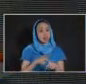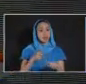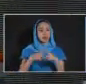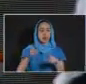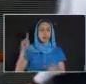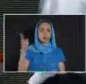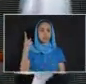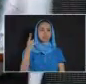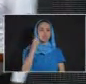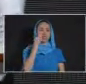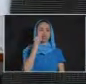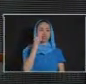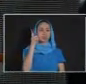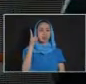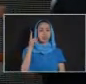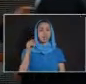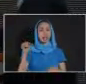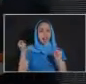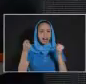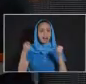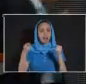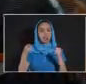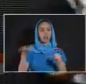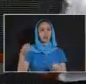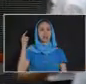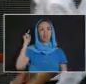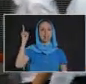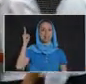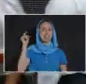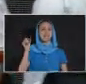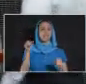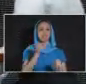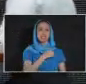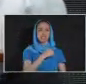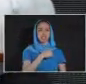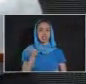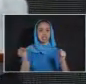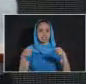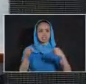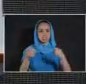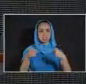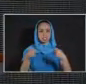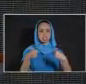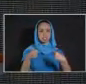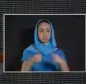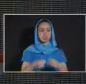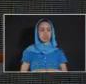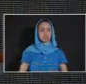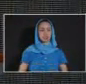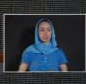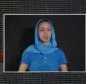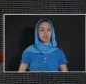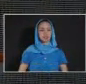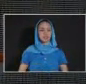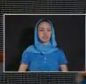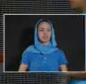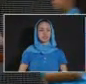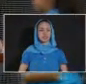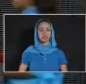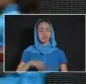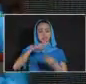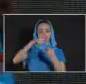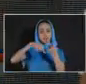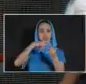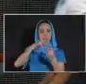Familia Mendoza Espina, están pidiendo cobertura, de la familia Zipaque Cruz también. Los invito a que vengan